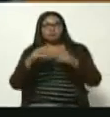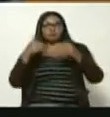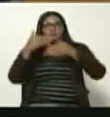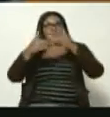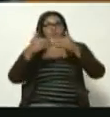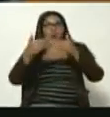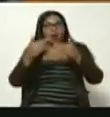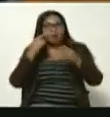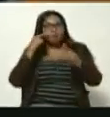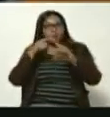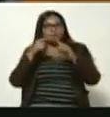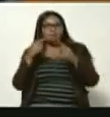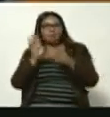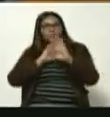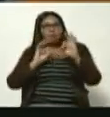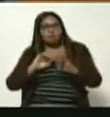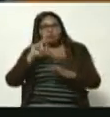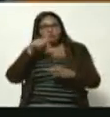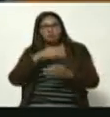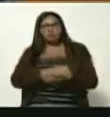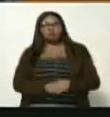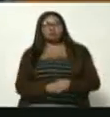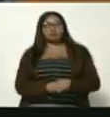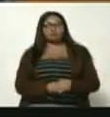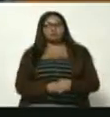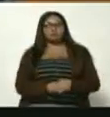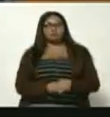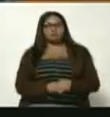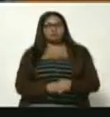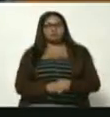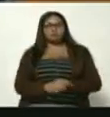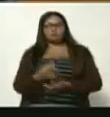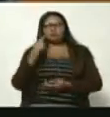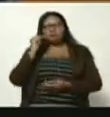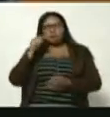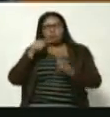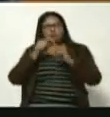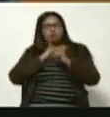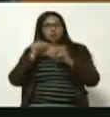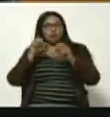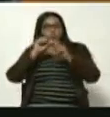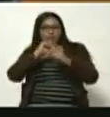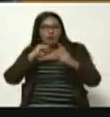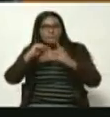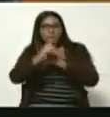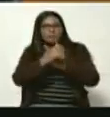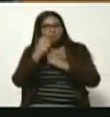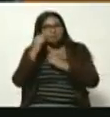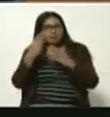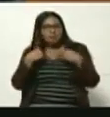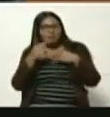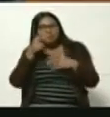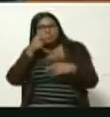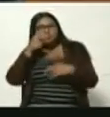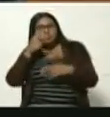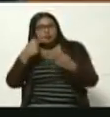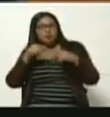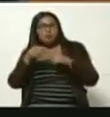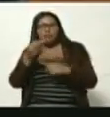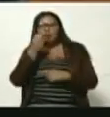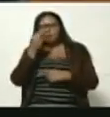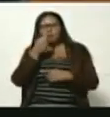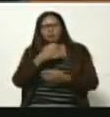allá del ámbito sanitario. Tiene, pues, implicaciones sobre el medio ambiente, sobre la seguridad